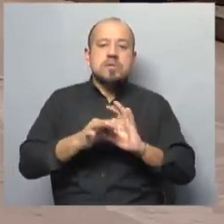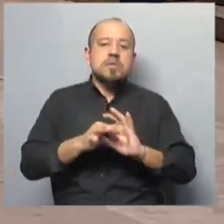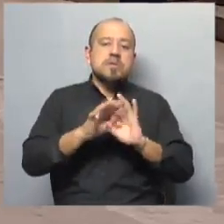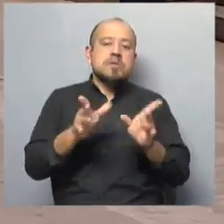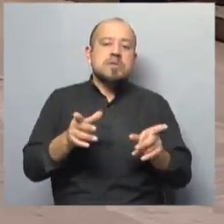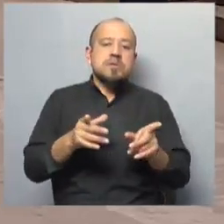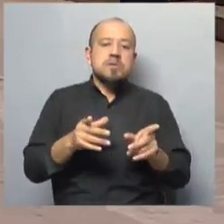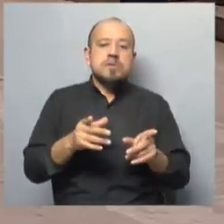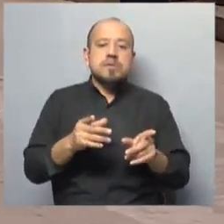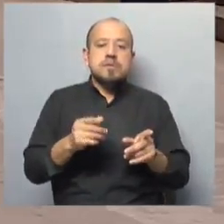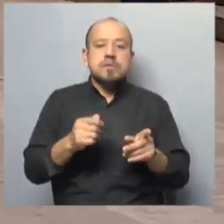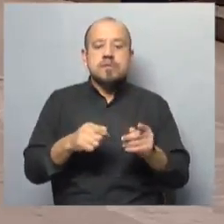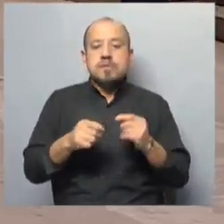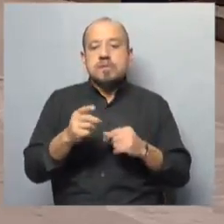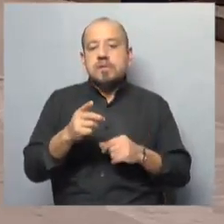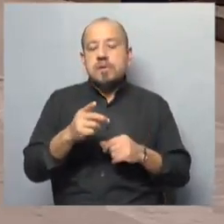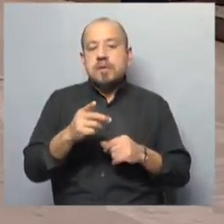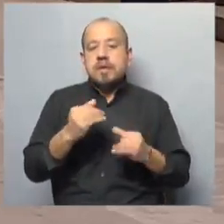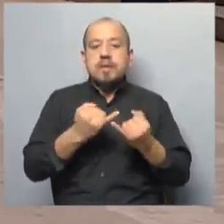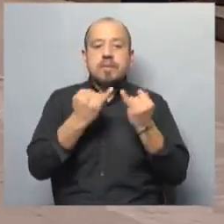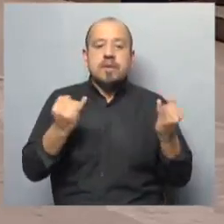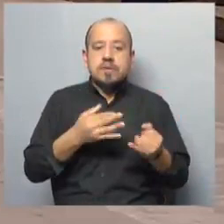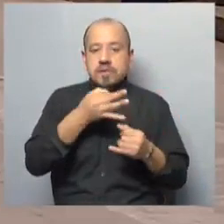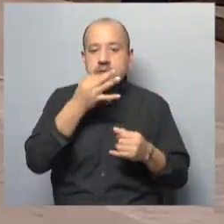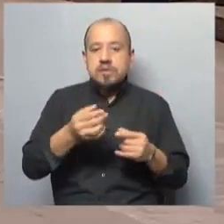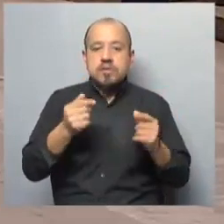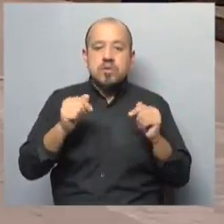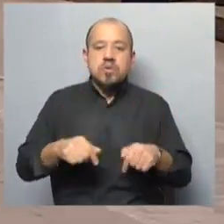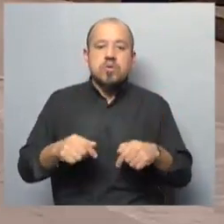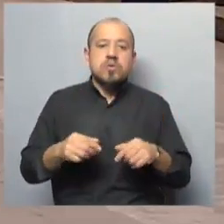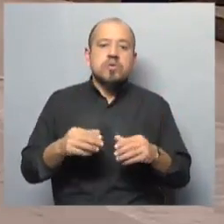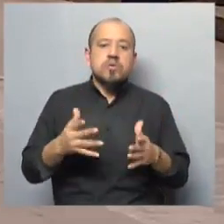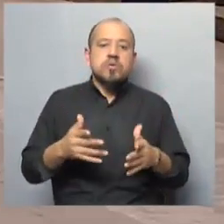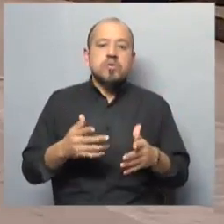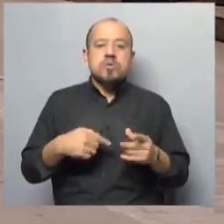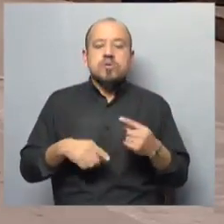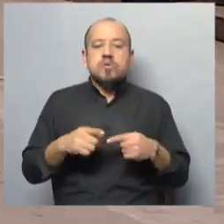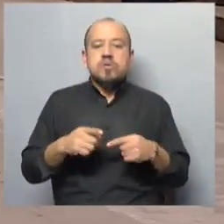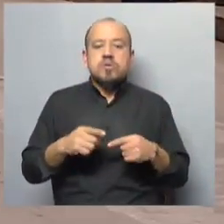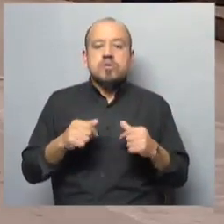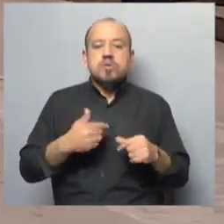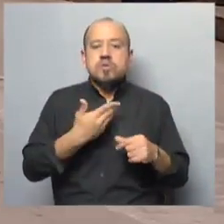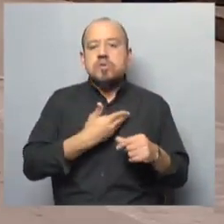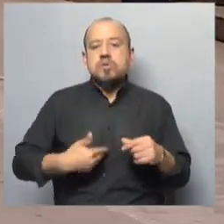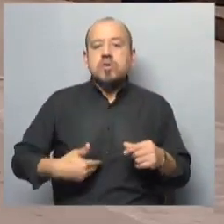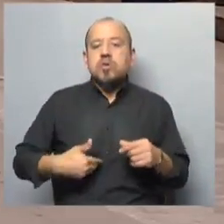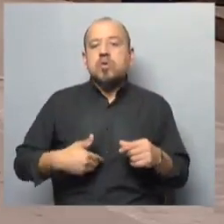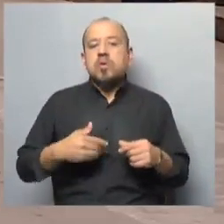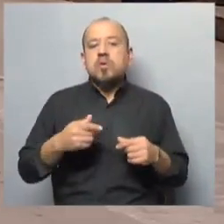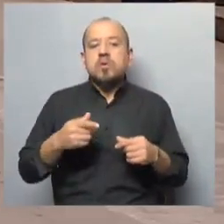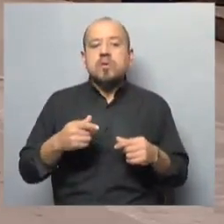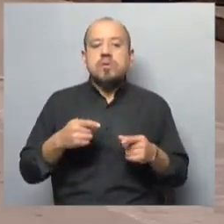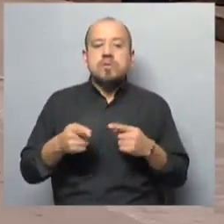en la declaratoria de la independencia, pero sobre todo al día de hoy, del énfasis que tiene este gobierno sobre